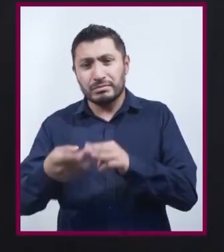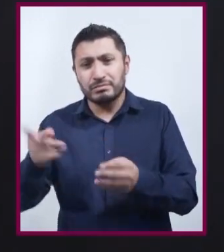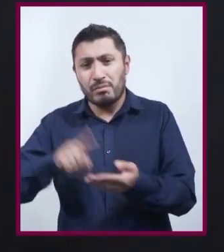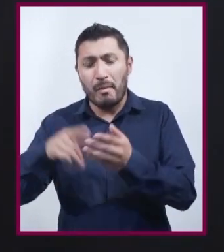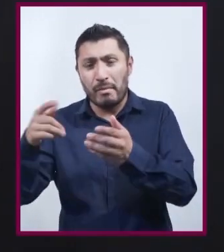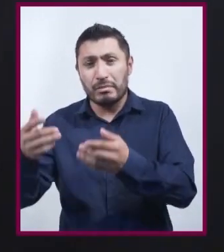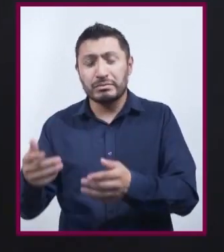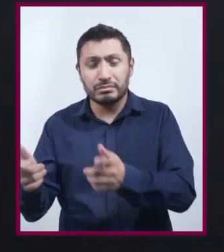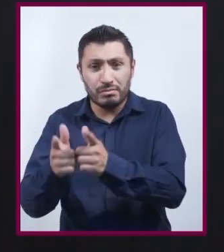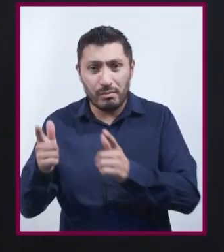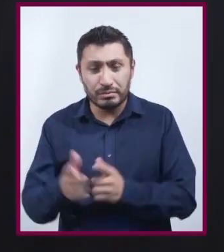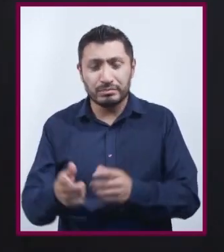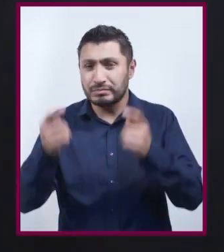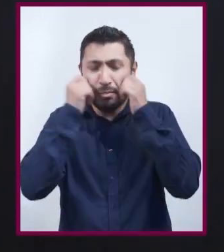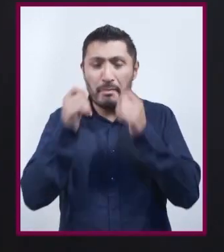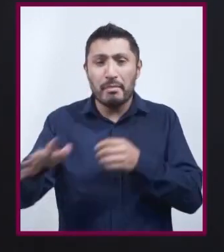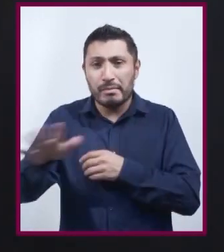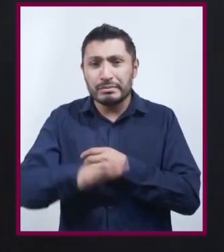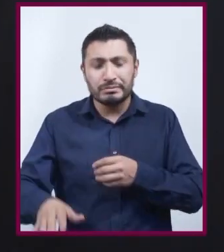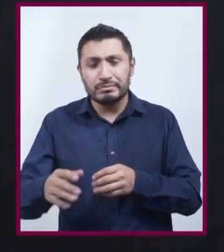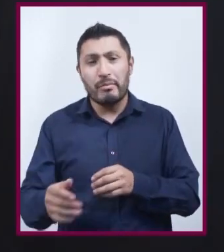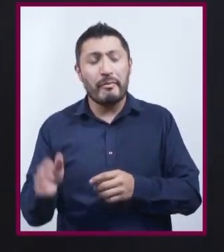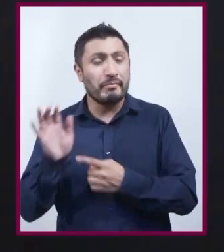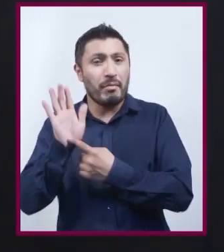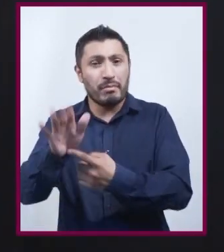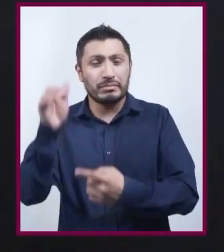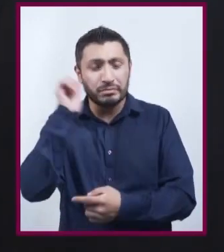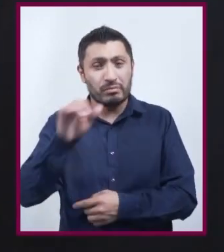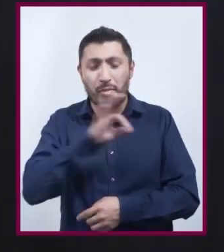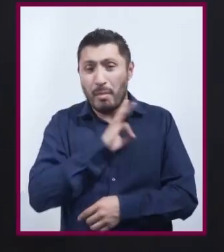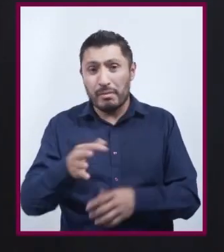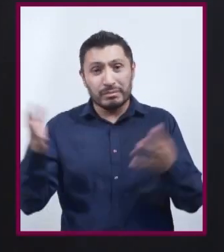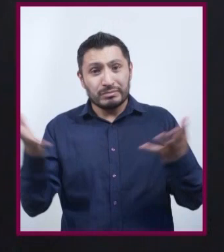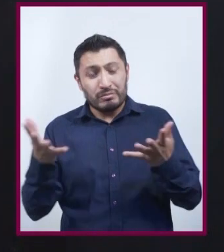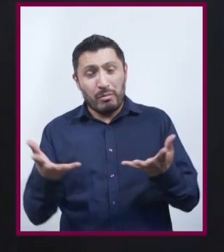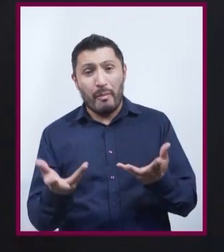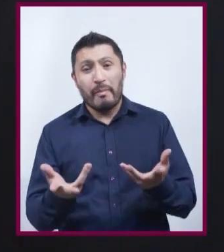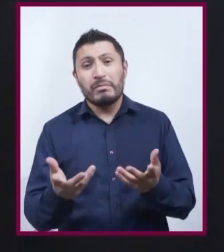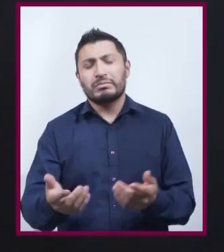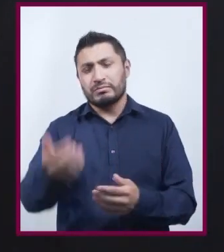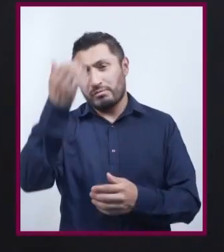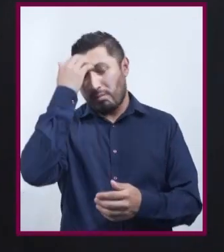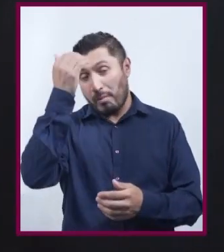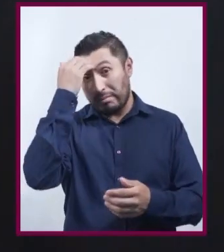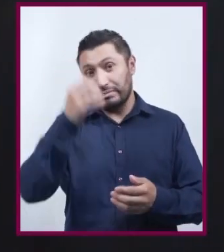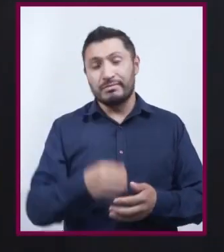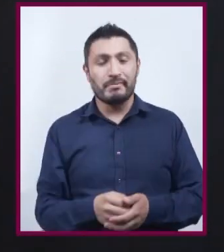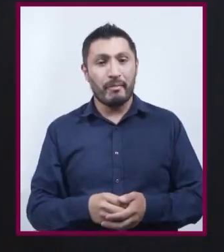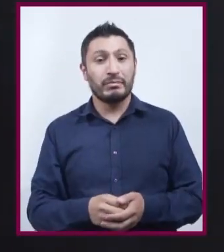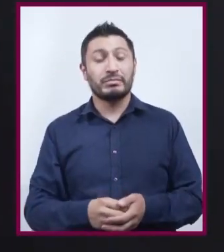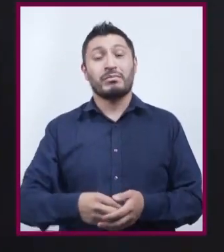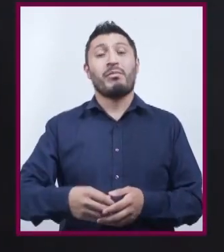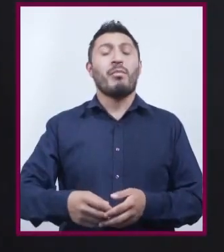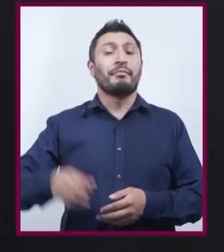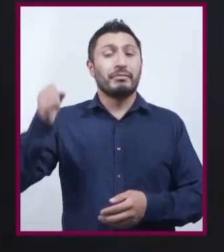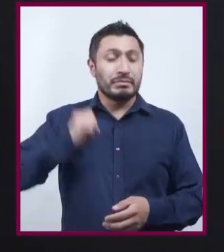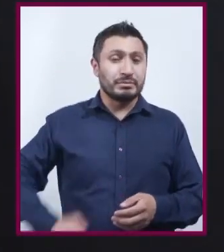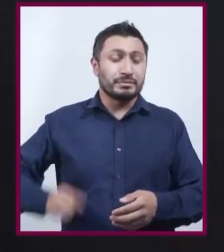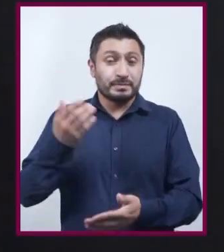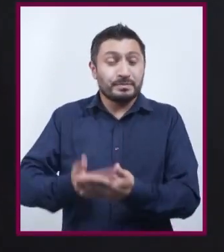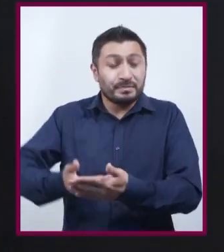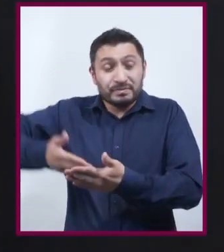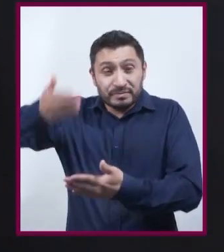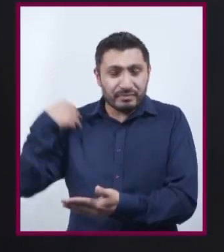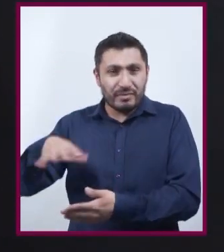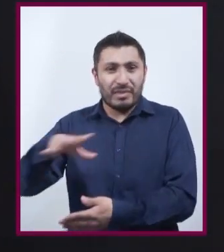imágenes, sin importar su origen ni presentación, siempre es posible construir y reconstruir un conocimiento. Durante el